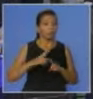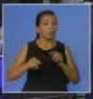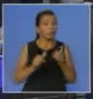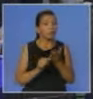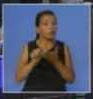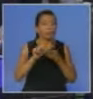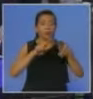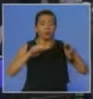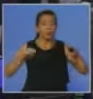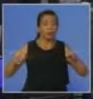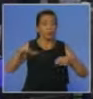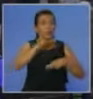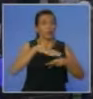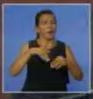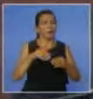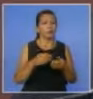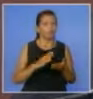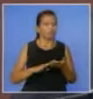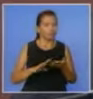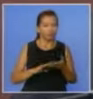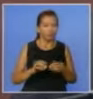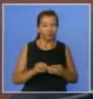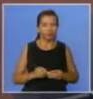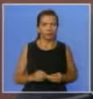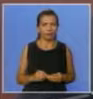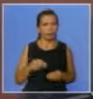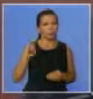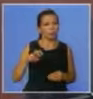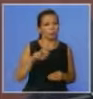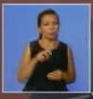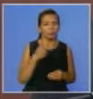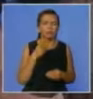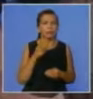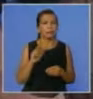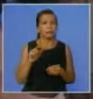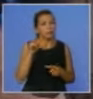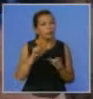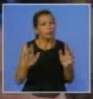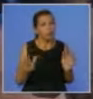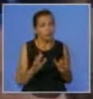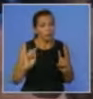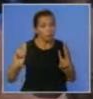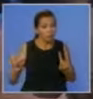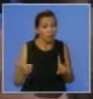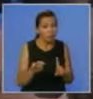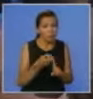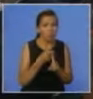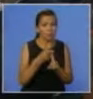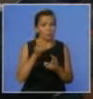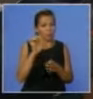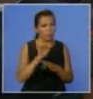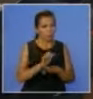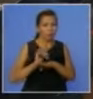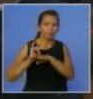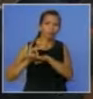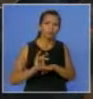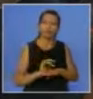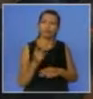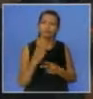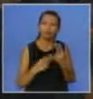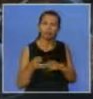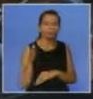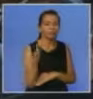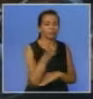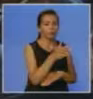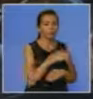también motivar el turismo interno y lanzó su campaña Viaja Primero Ecuador, con el apoyo de las cámaras de comercio e industrias del país, que